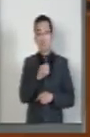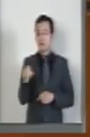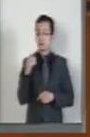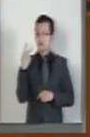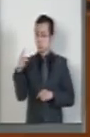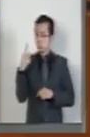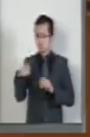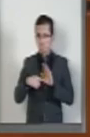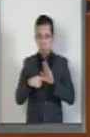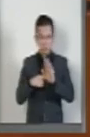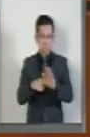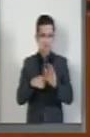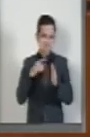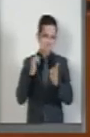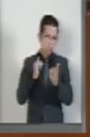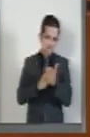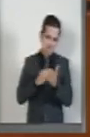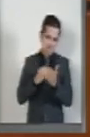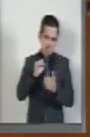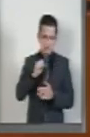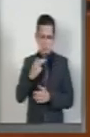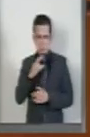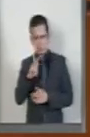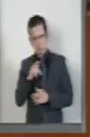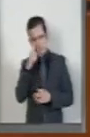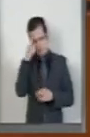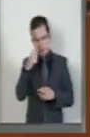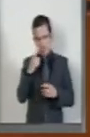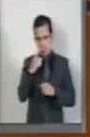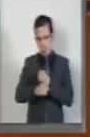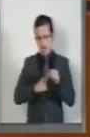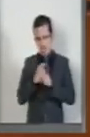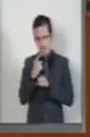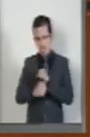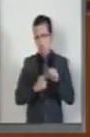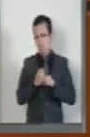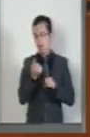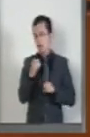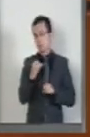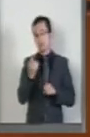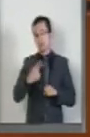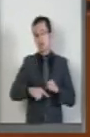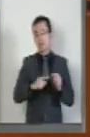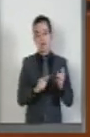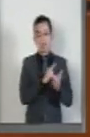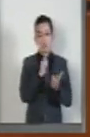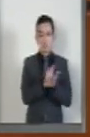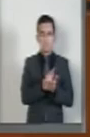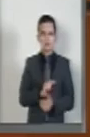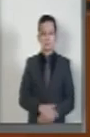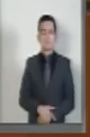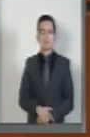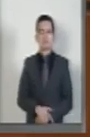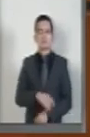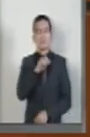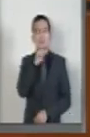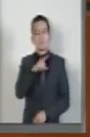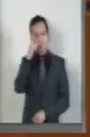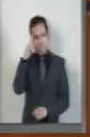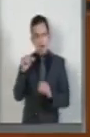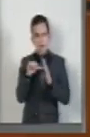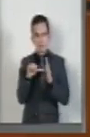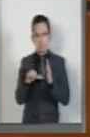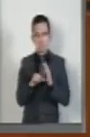declaración fiscal anual en los términos que disponga la legislación en la materia. Y lo mismo en el artículo